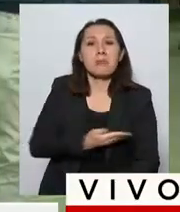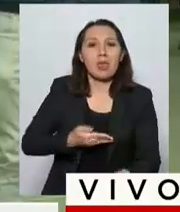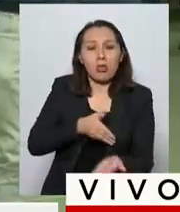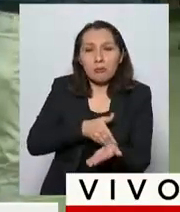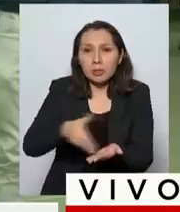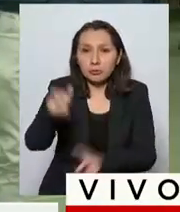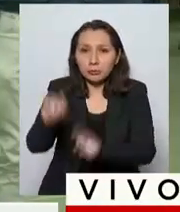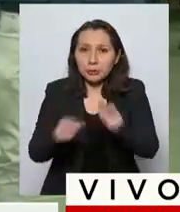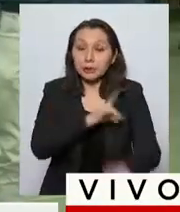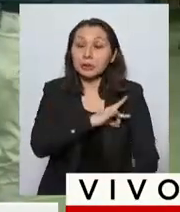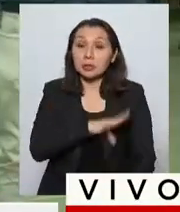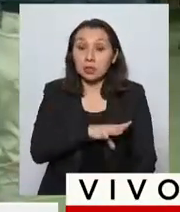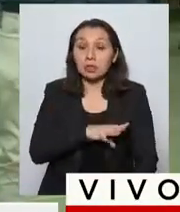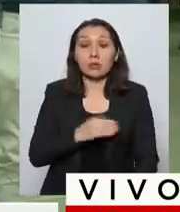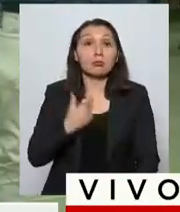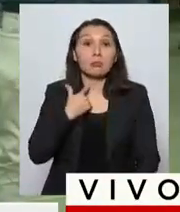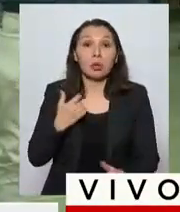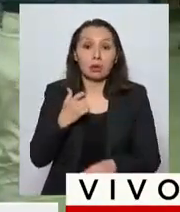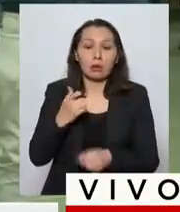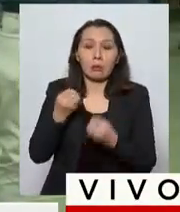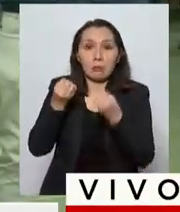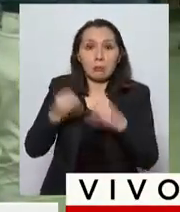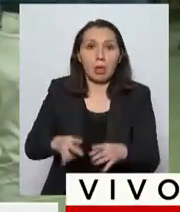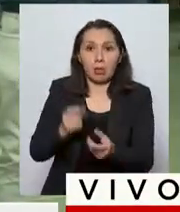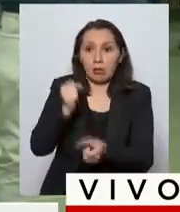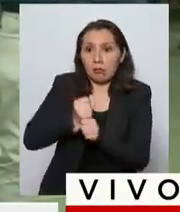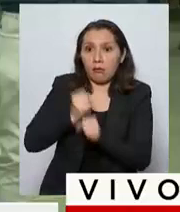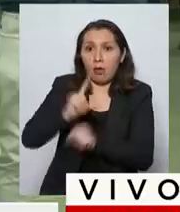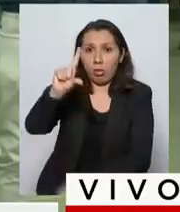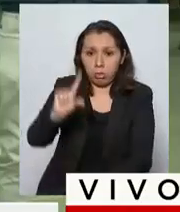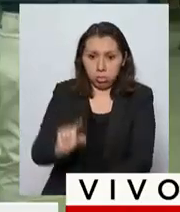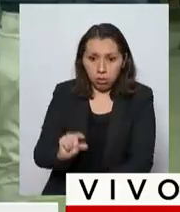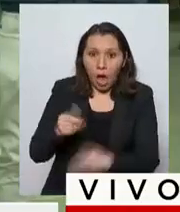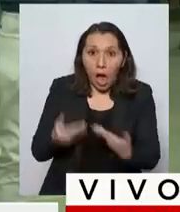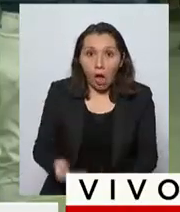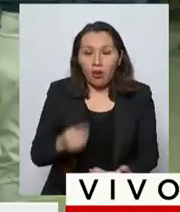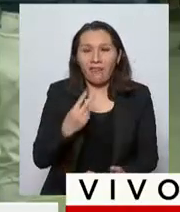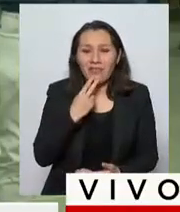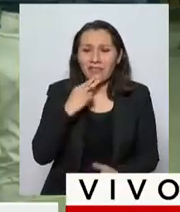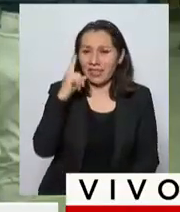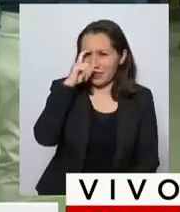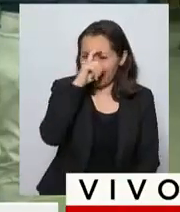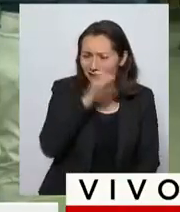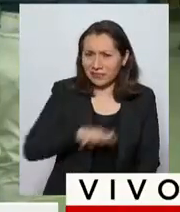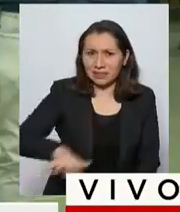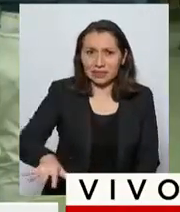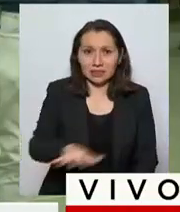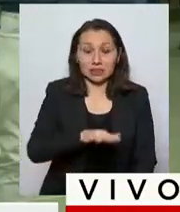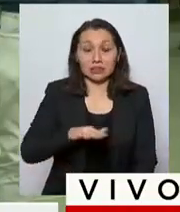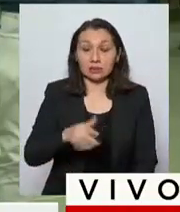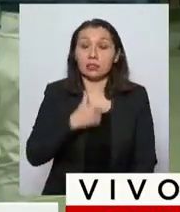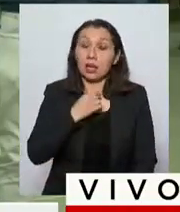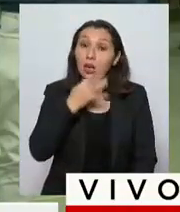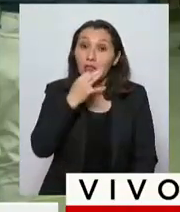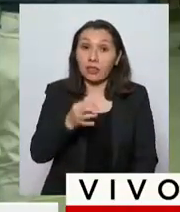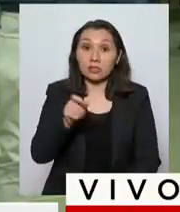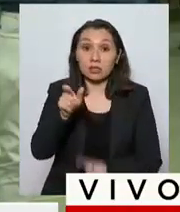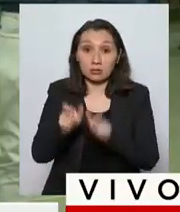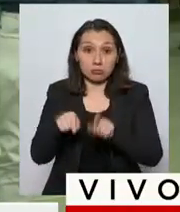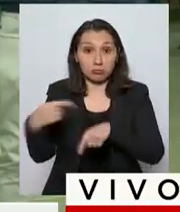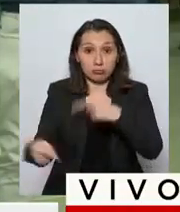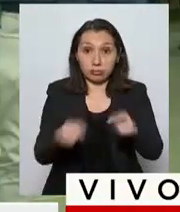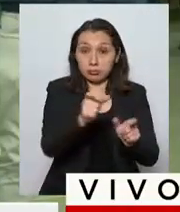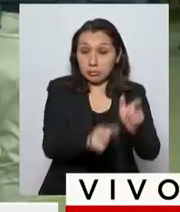chilenos que por la caída de sus ingresos están viviendo tiempos muy difíciles. Y quiero decirles a esos